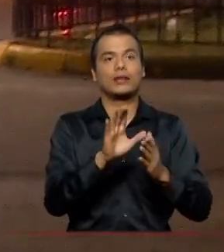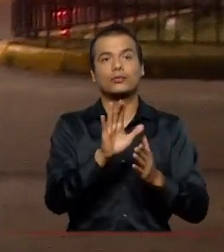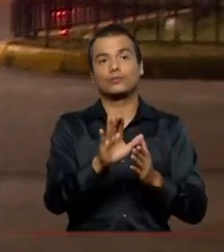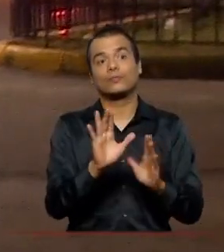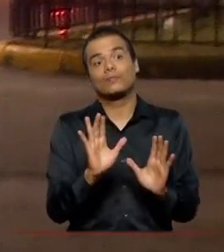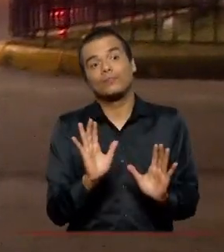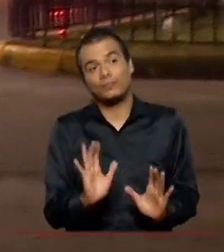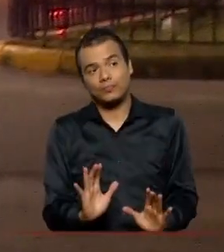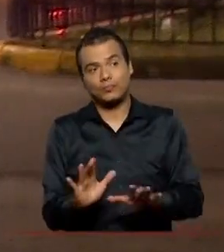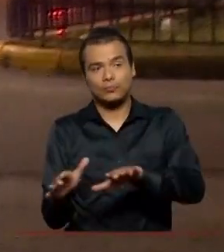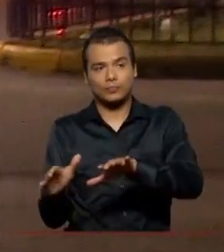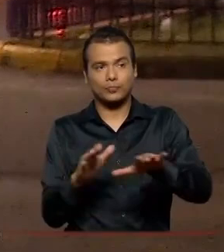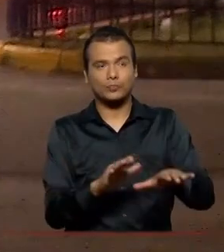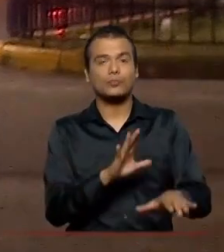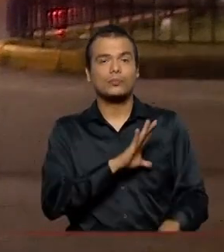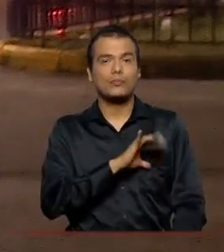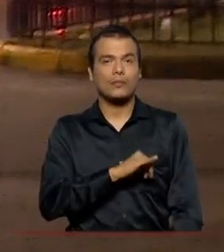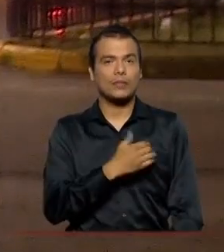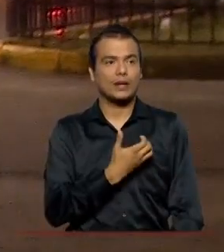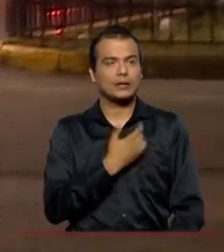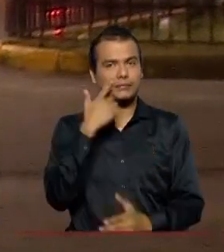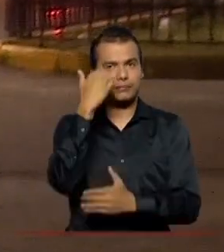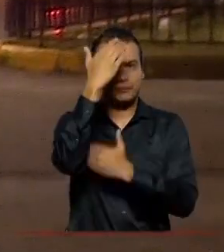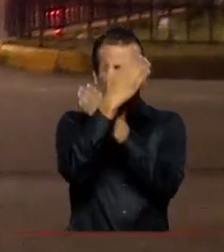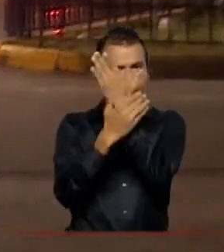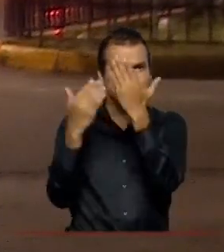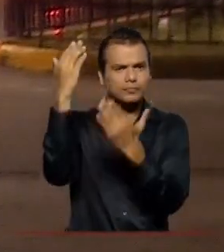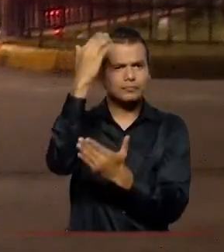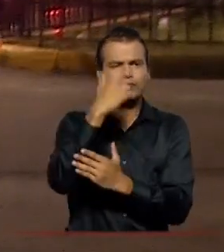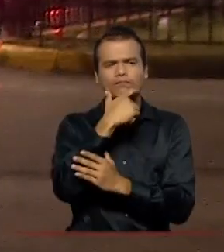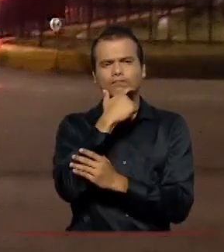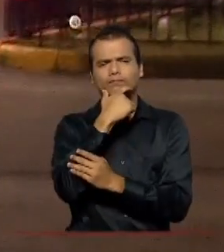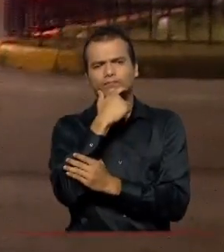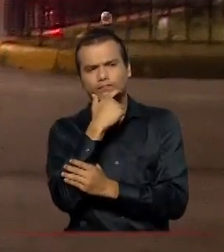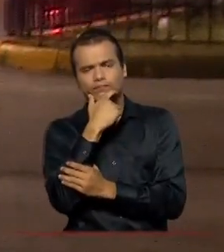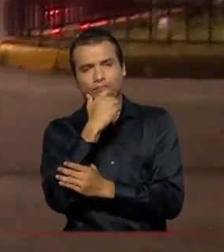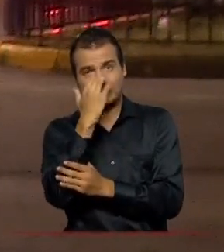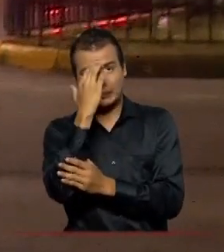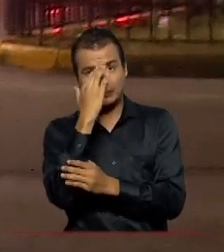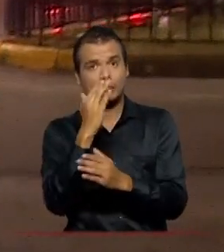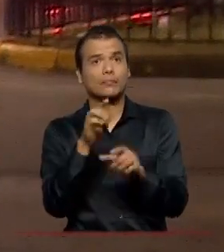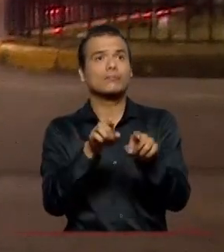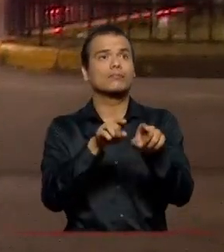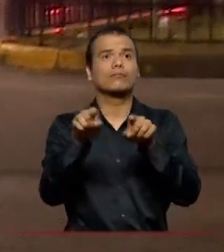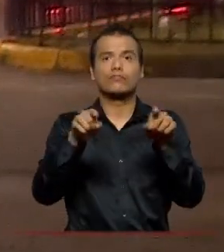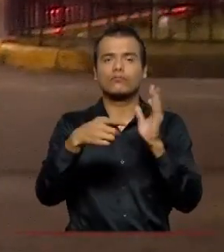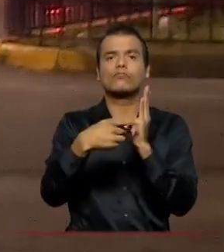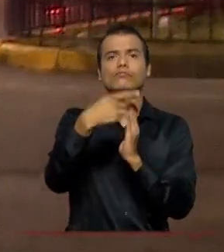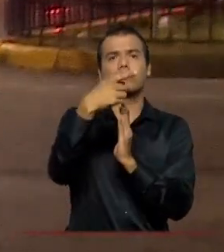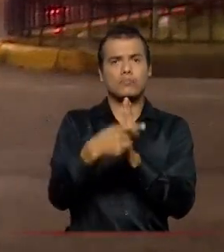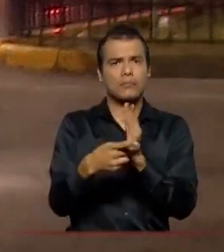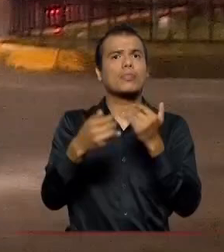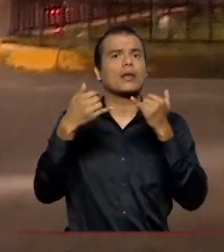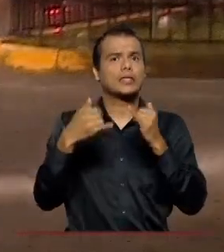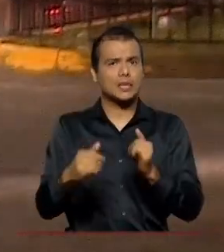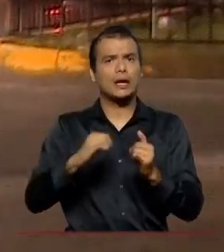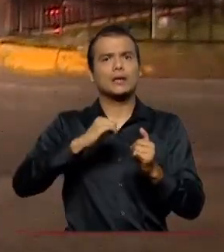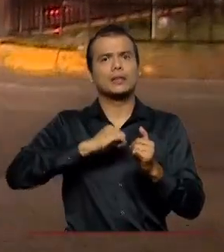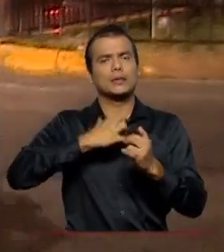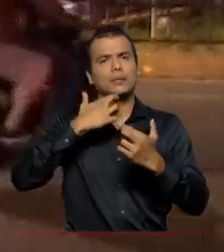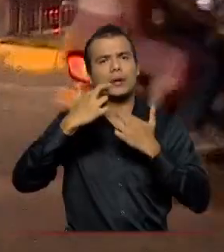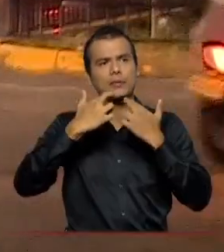La administración distrital está evaluando todas las posibilidades porque hay que recordar que muchos proyectos que incluso ya tienen permisos e